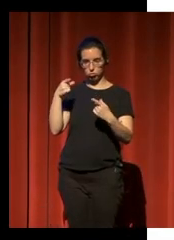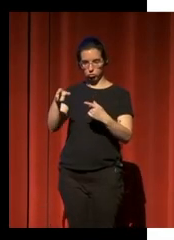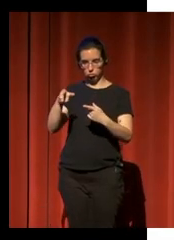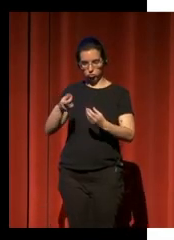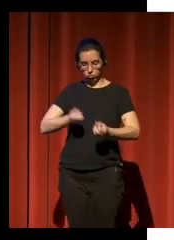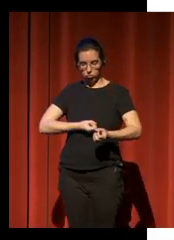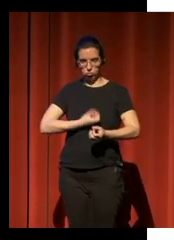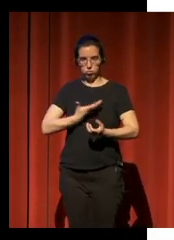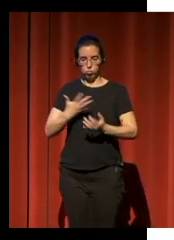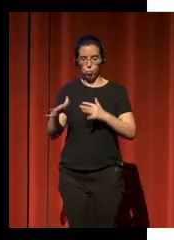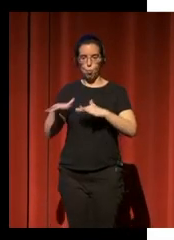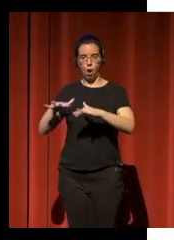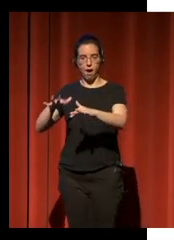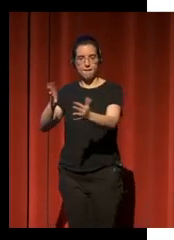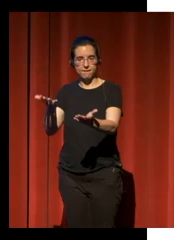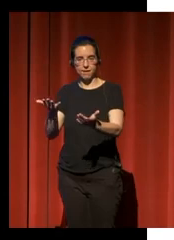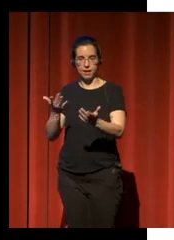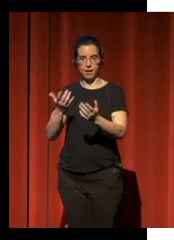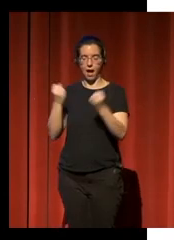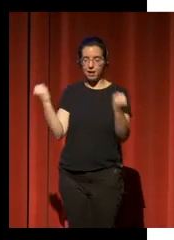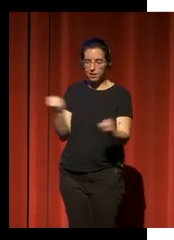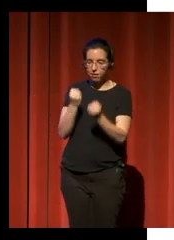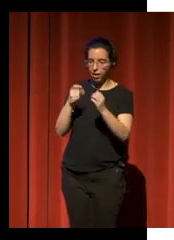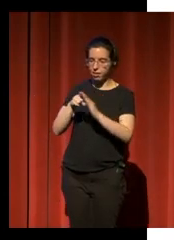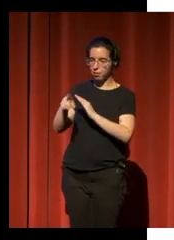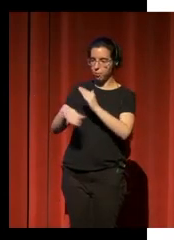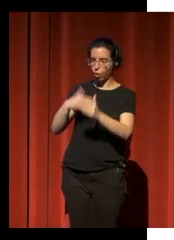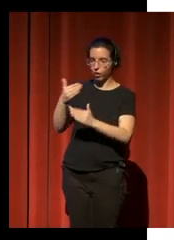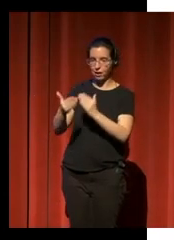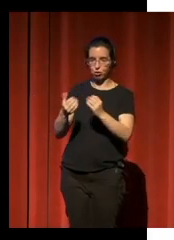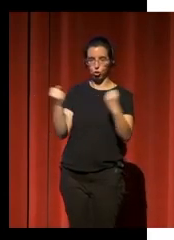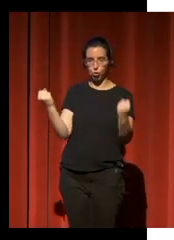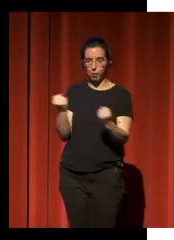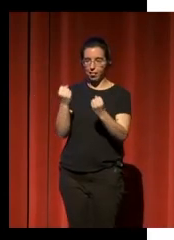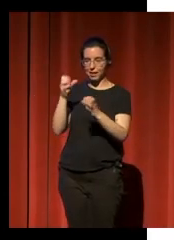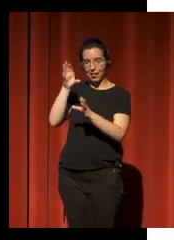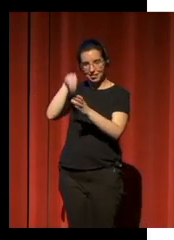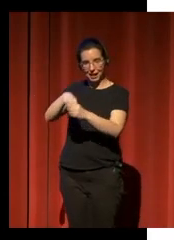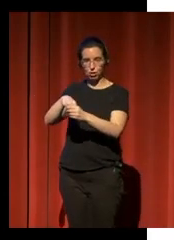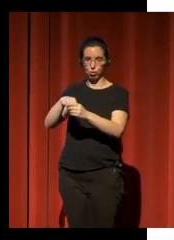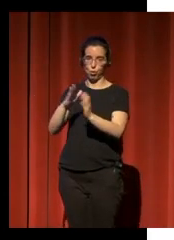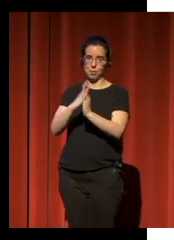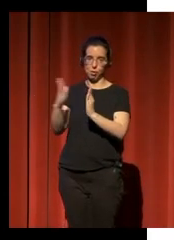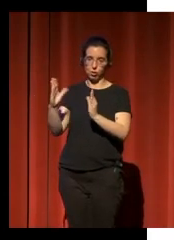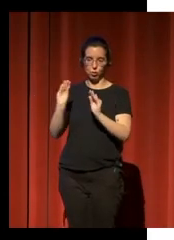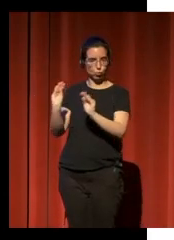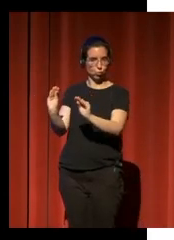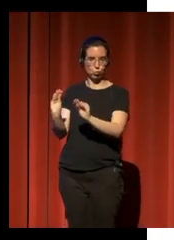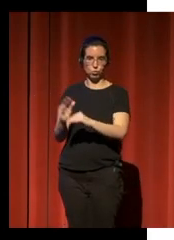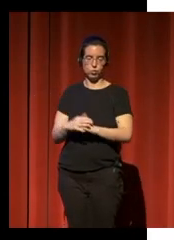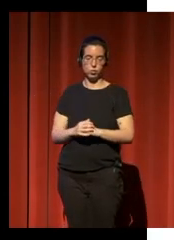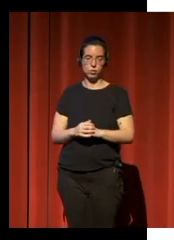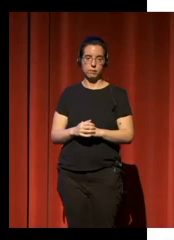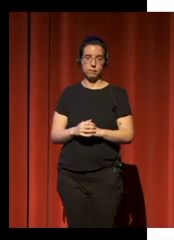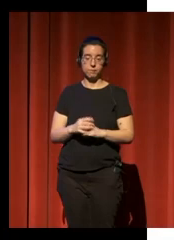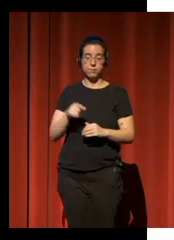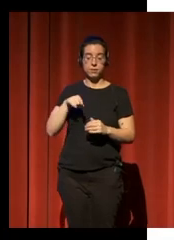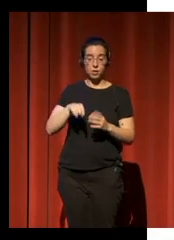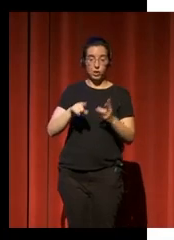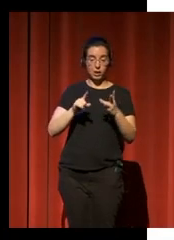acciones procesos a prácticas dentro de la biblioteca e se insiste un poco desde